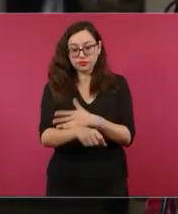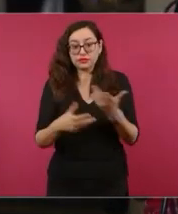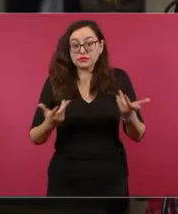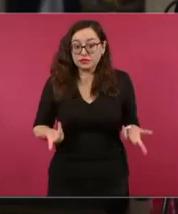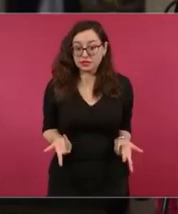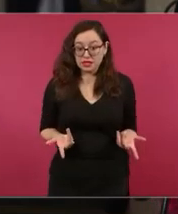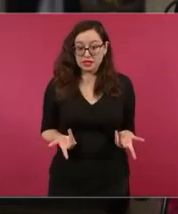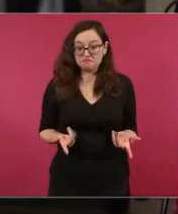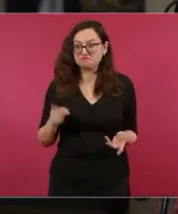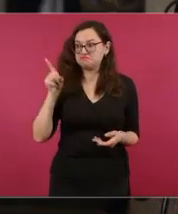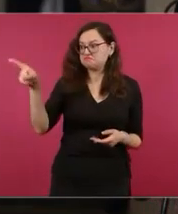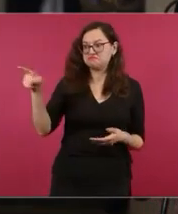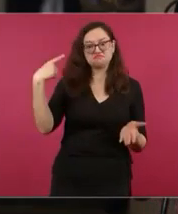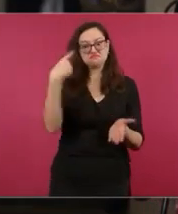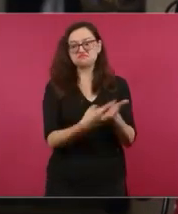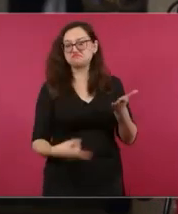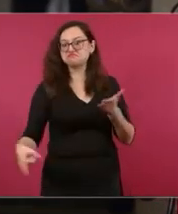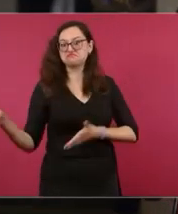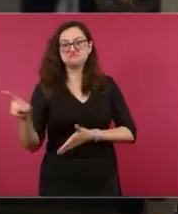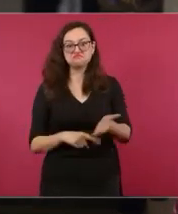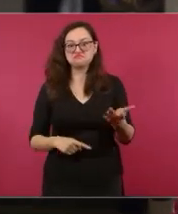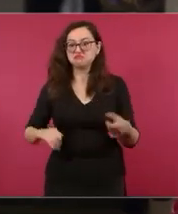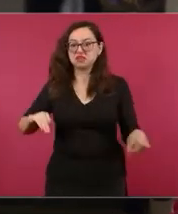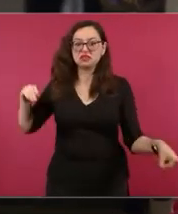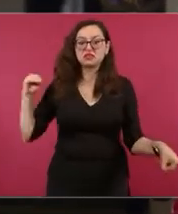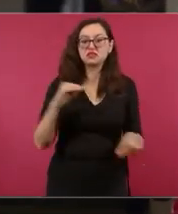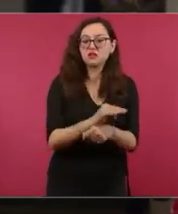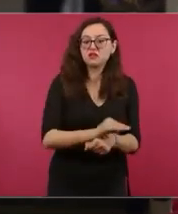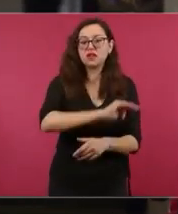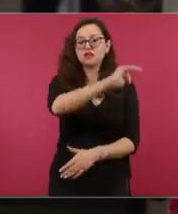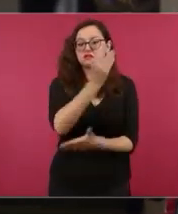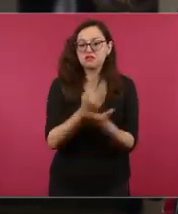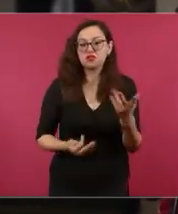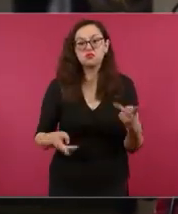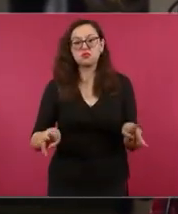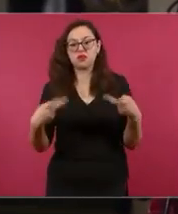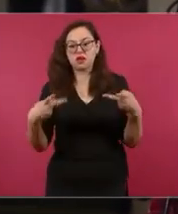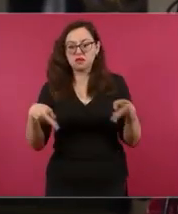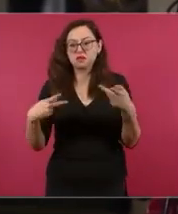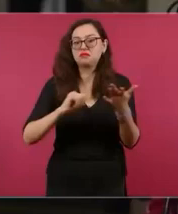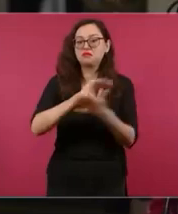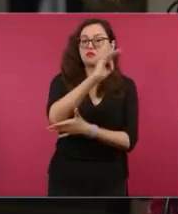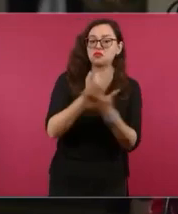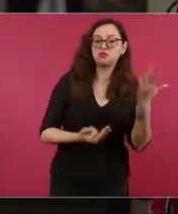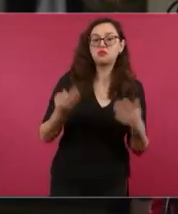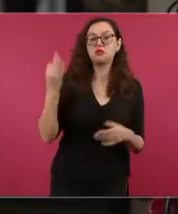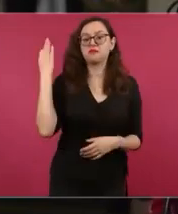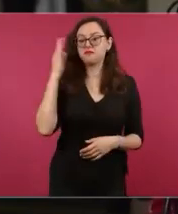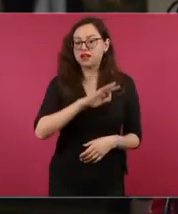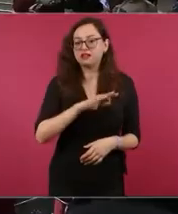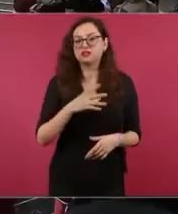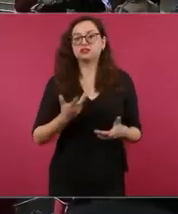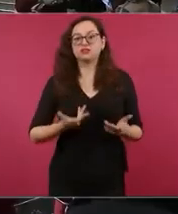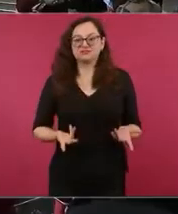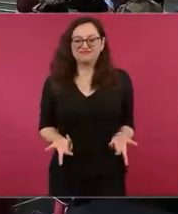llamadas factureras, pero otros delitos de los que se conocen como de cuello blanco. En ese caso, el tema de la